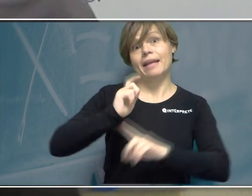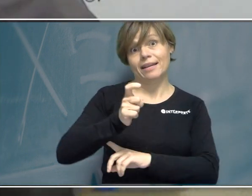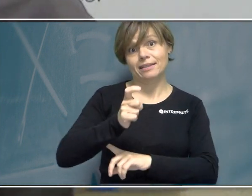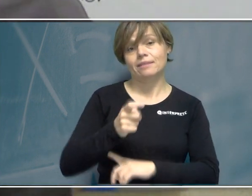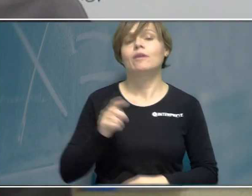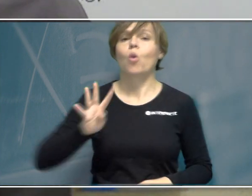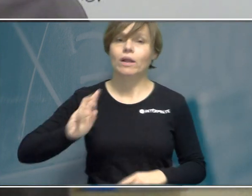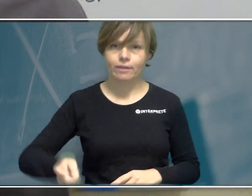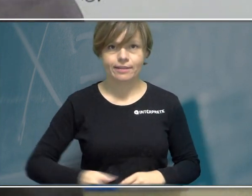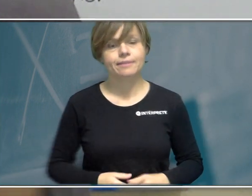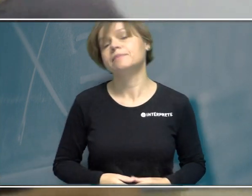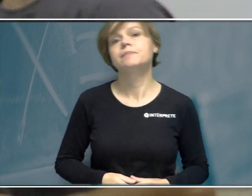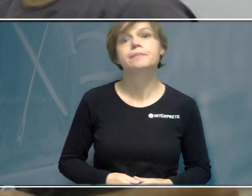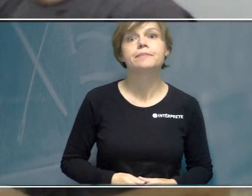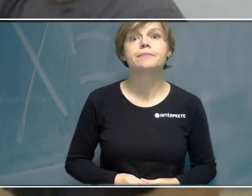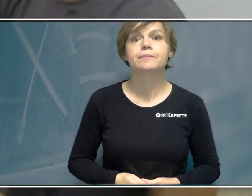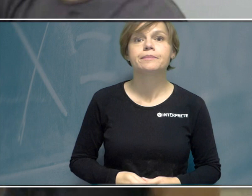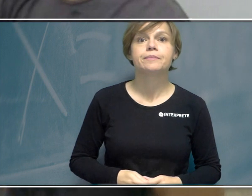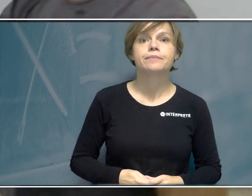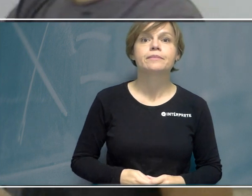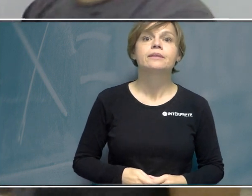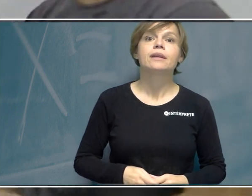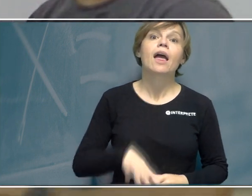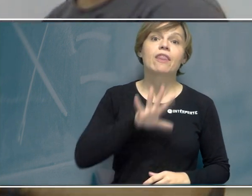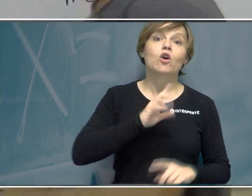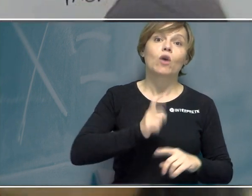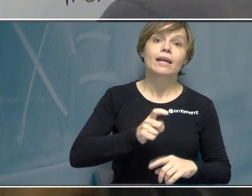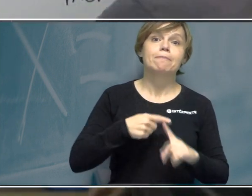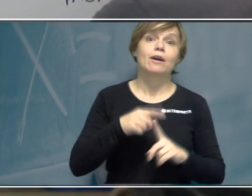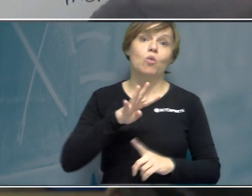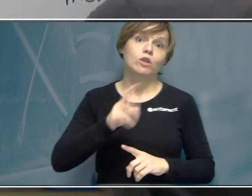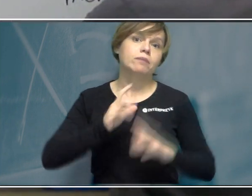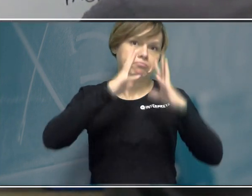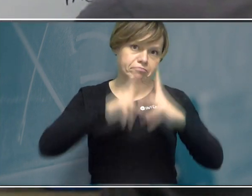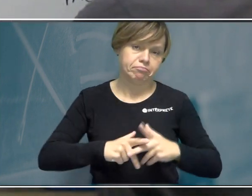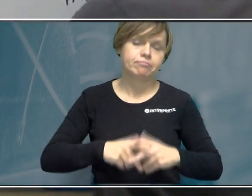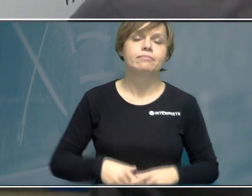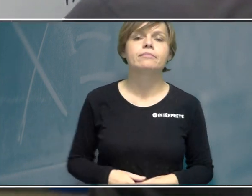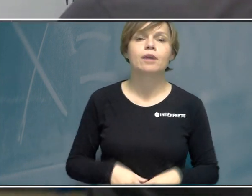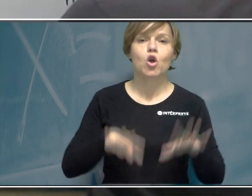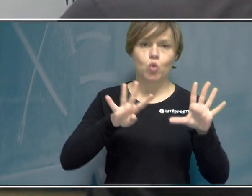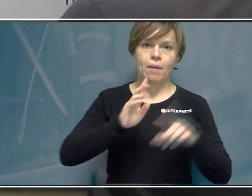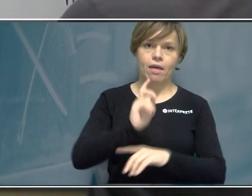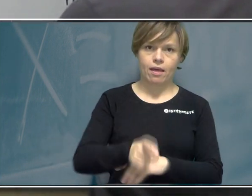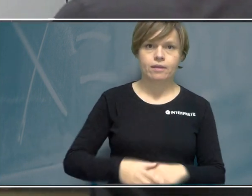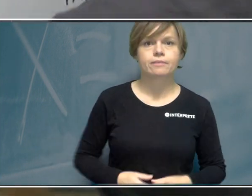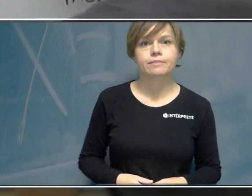x, 4x. 5x más 4x lo puedo operar y sería